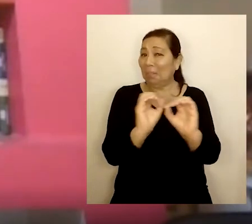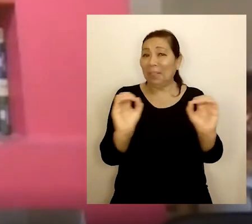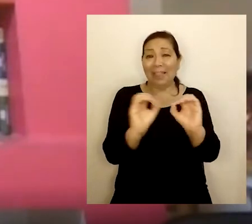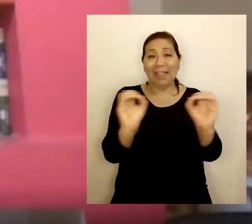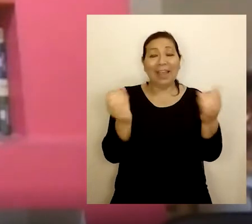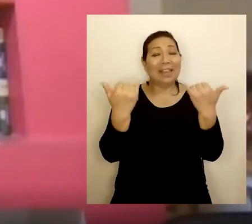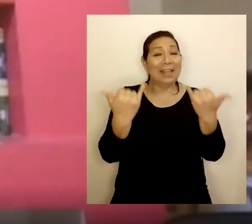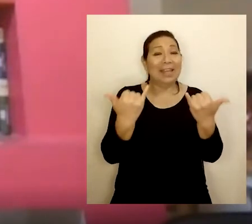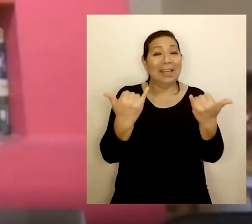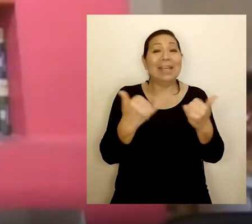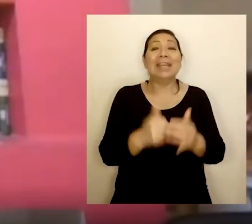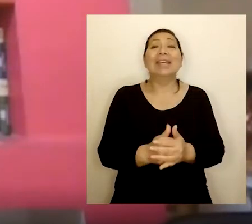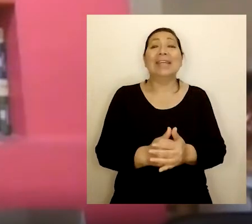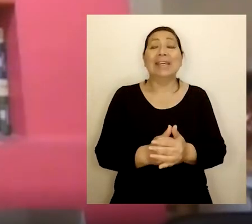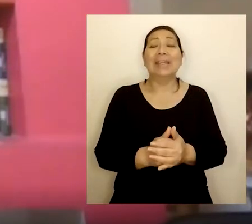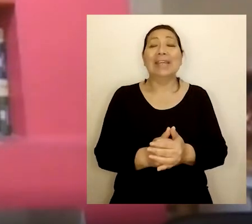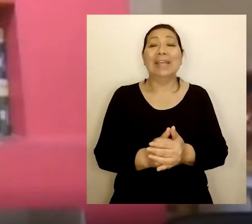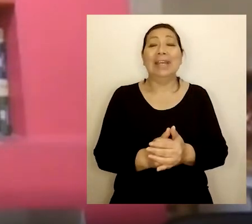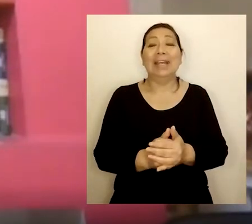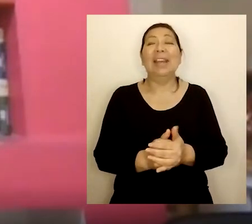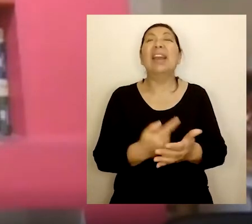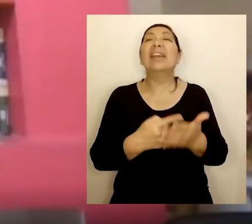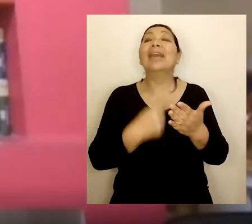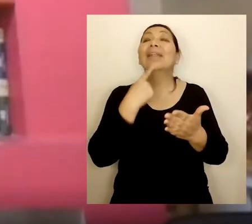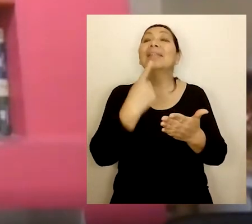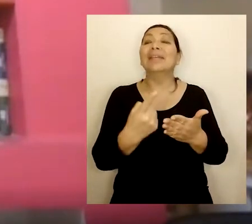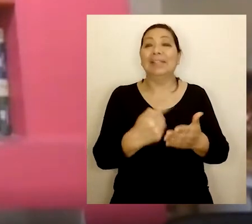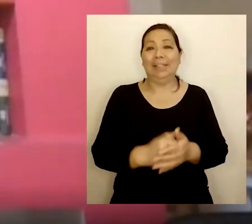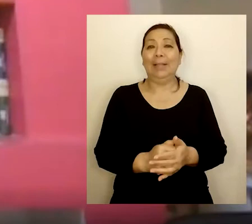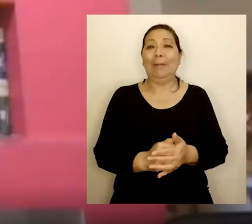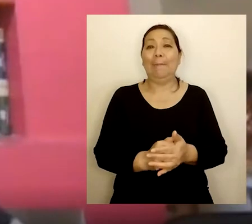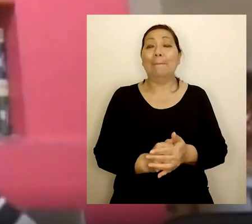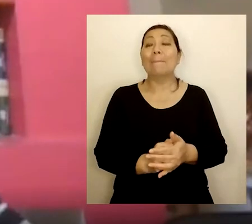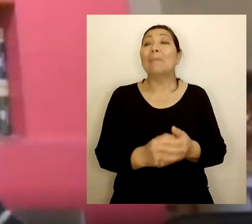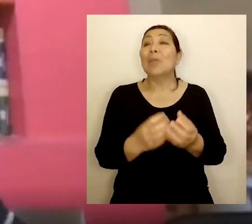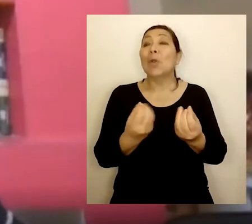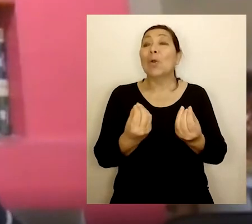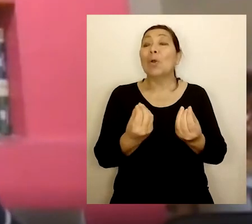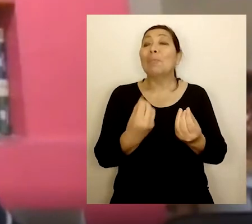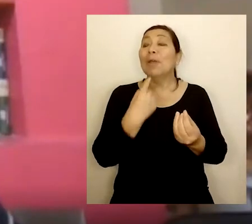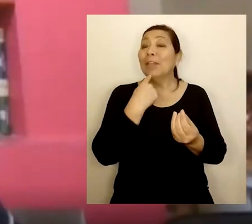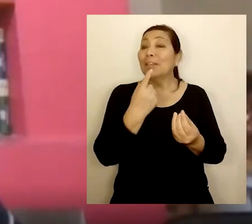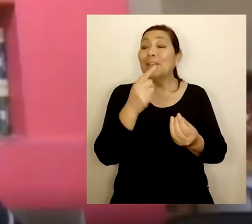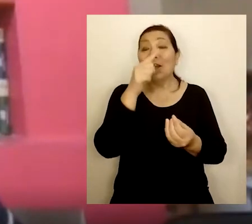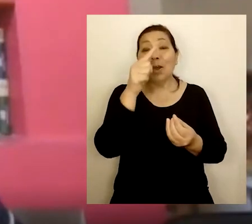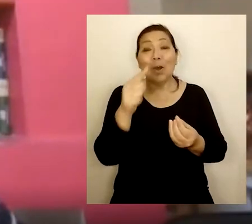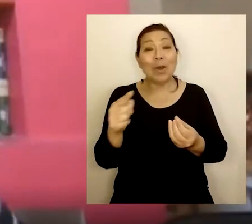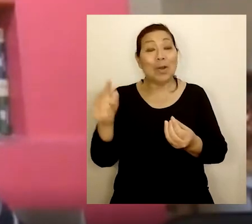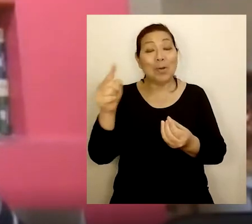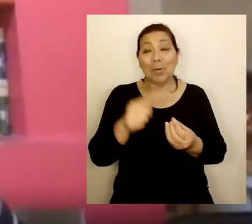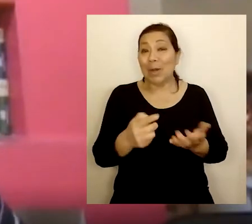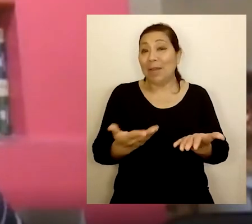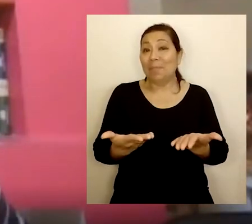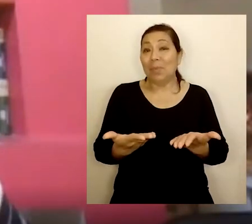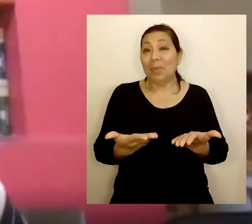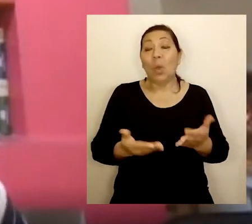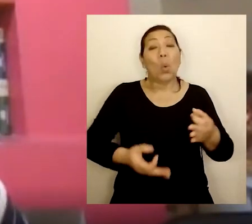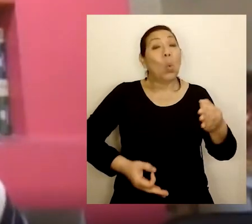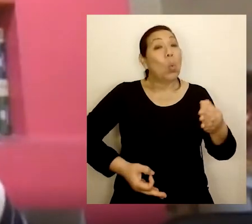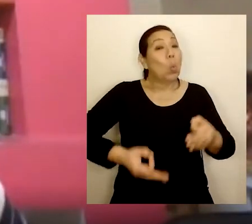participado en esta. ¿Y qué dice la sala? Como se declaró nula esta acta,